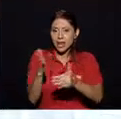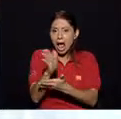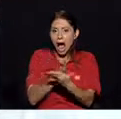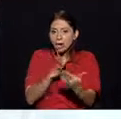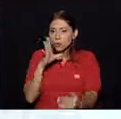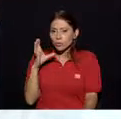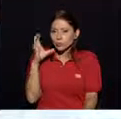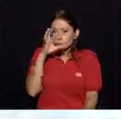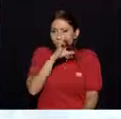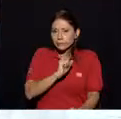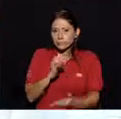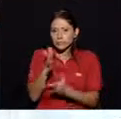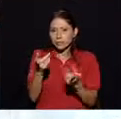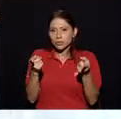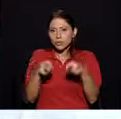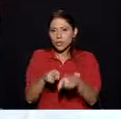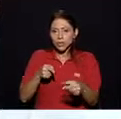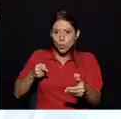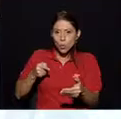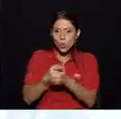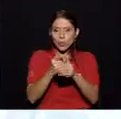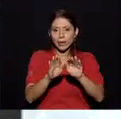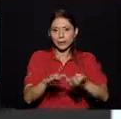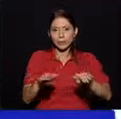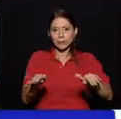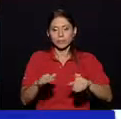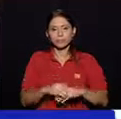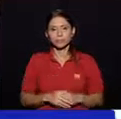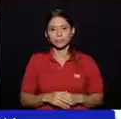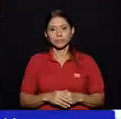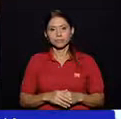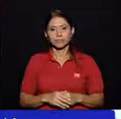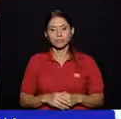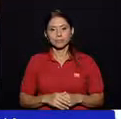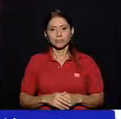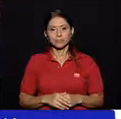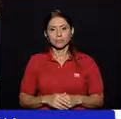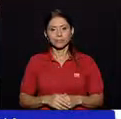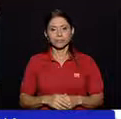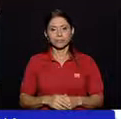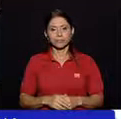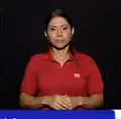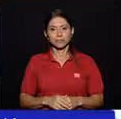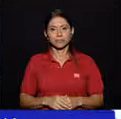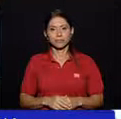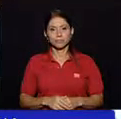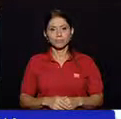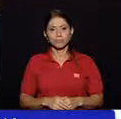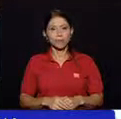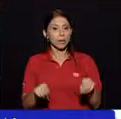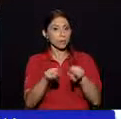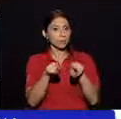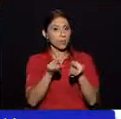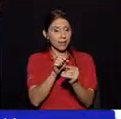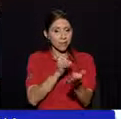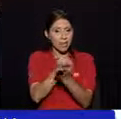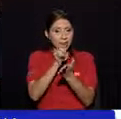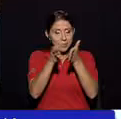Nosotros hicimos un estudio sobre el Sistema Nacional de Protección Integral. Este fue un estudio